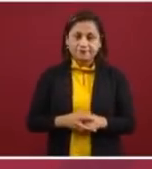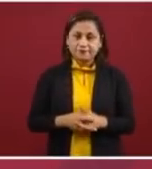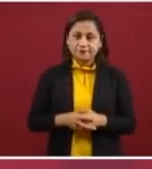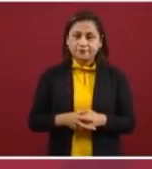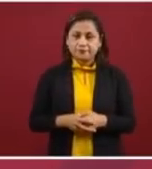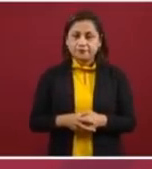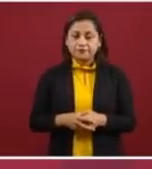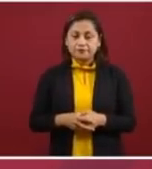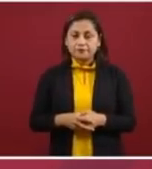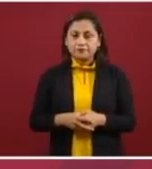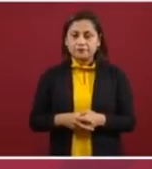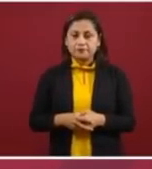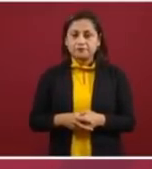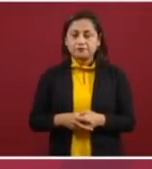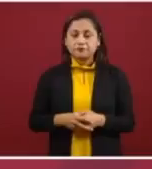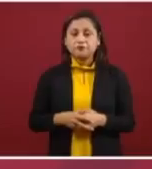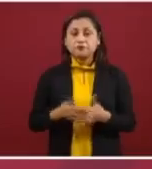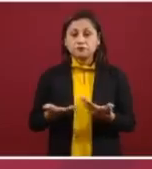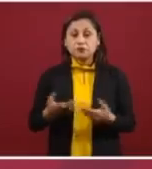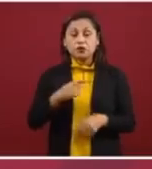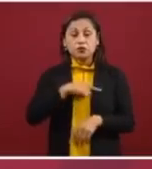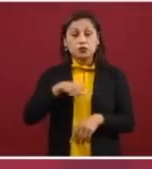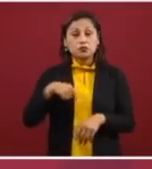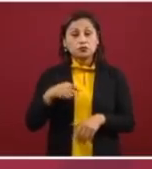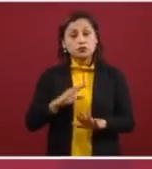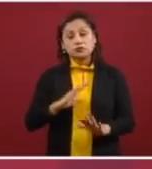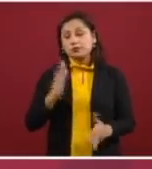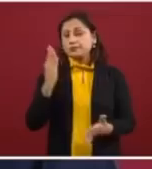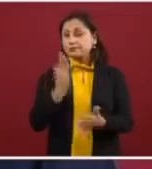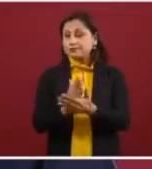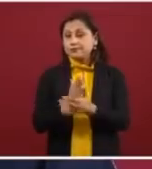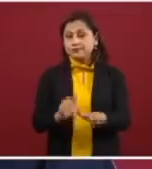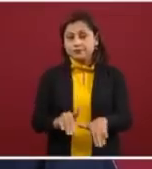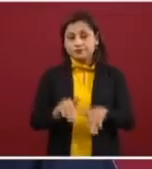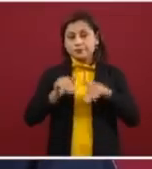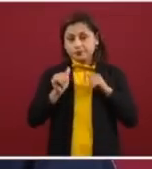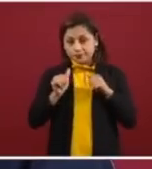de detener esta acción fue el de